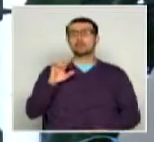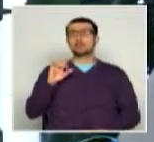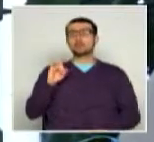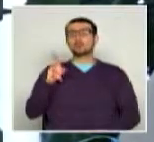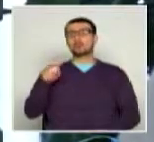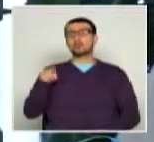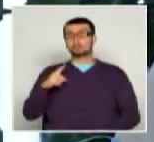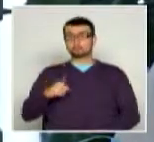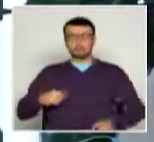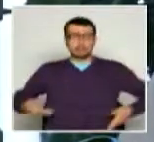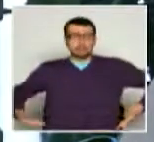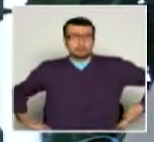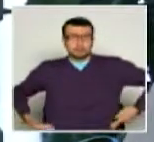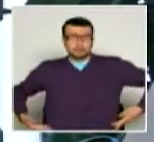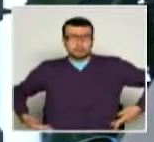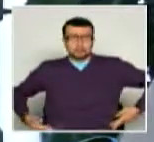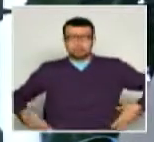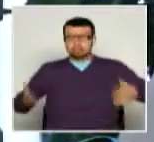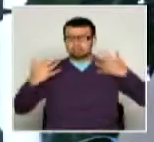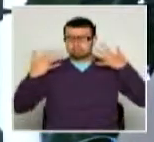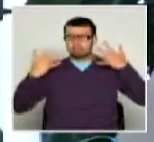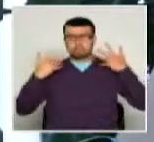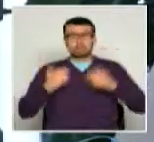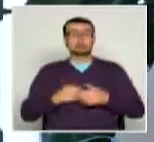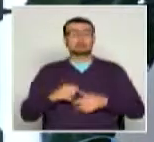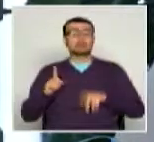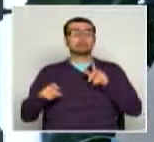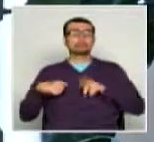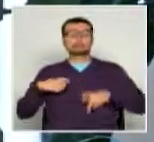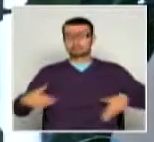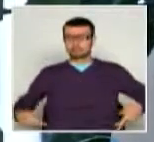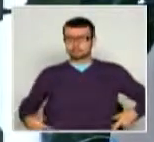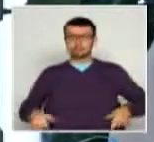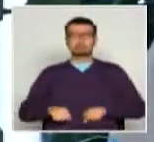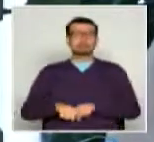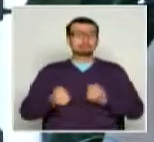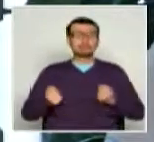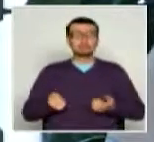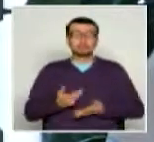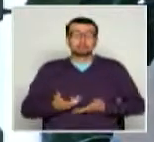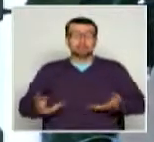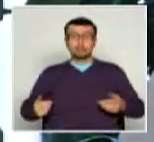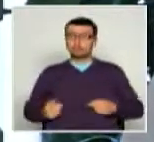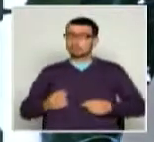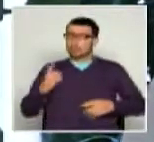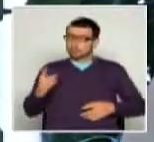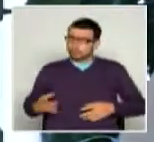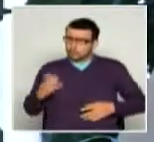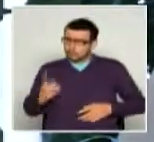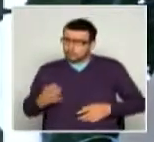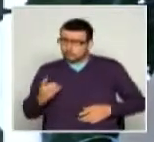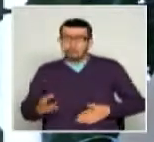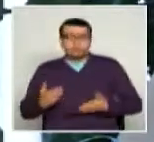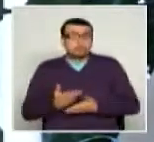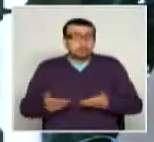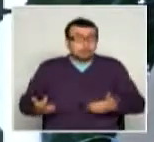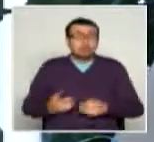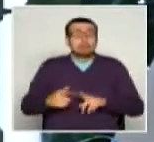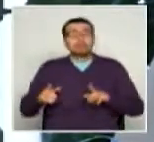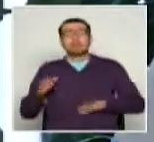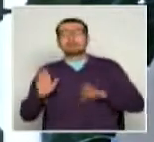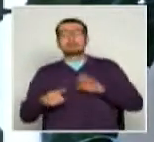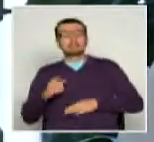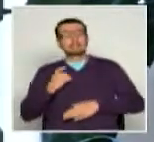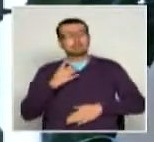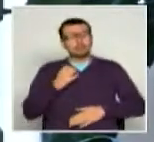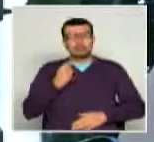reumática, lo que llaman algunos reumatismo, en fin, la causa del dolor, pero también dolores